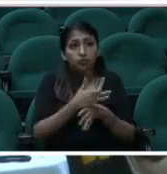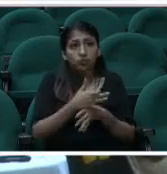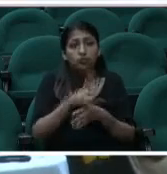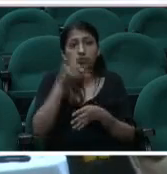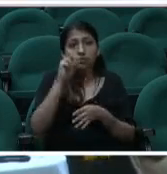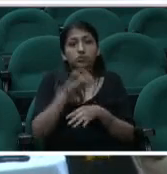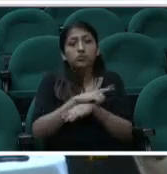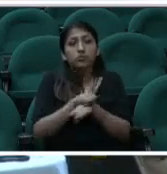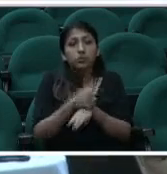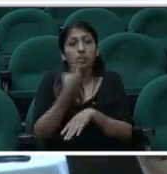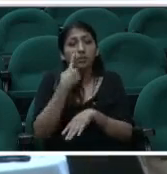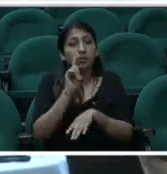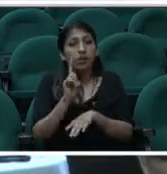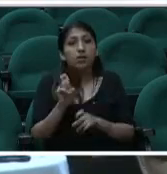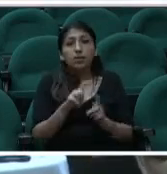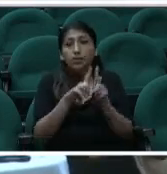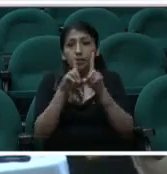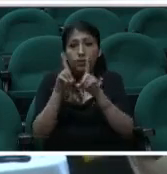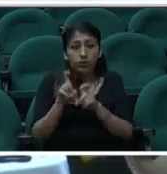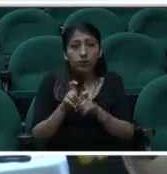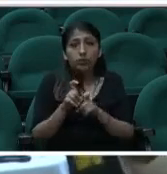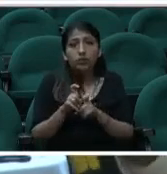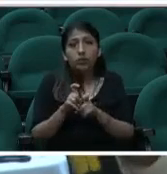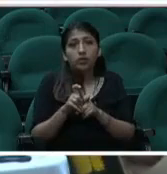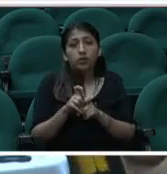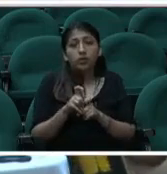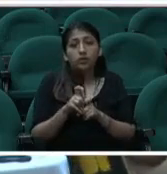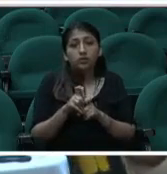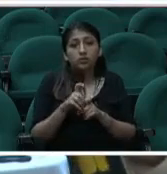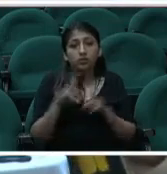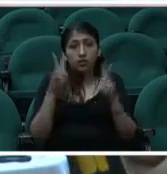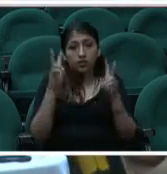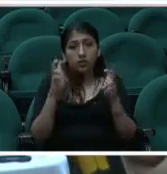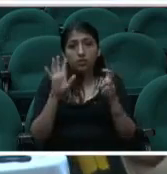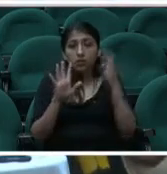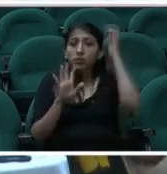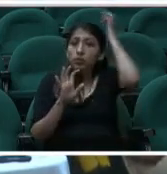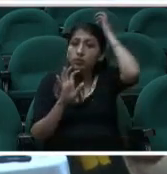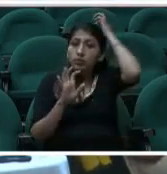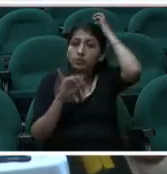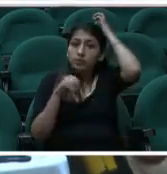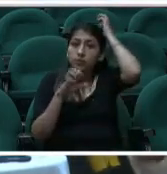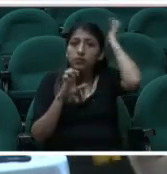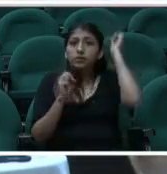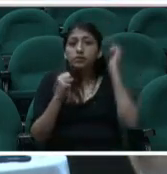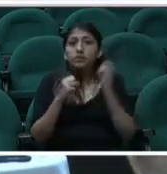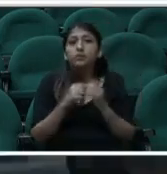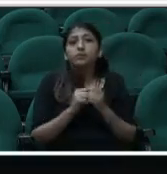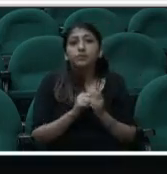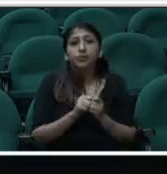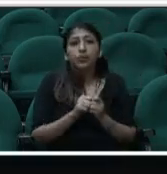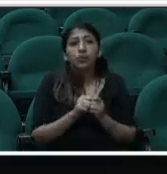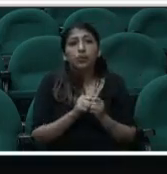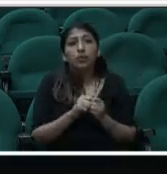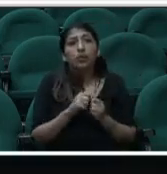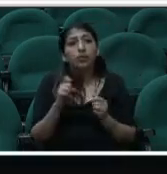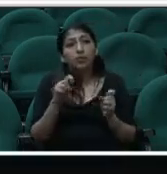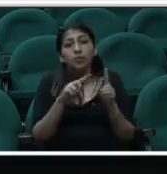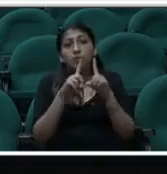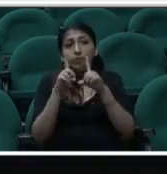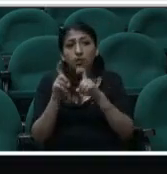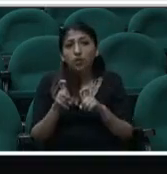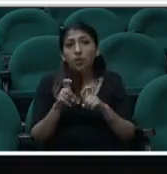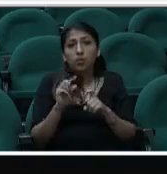tiene 30 segundos para preguntar sobre el tema expuesto por la candidata ayer sí en llaman tenga la bondad estimada si así